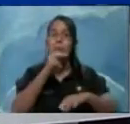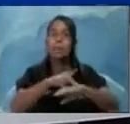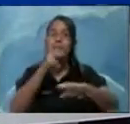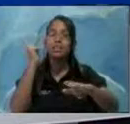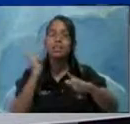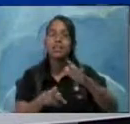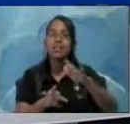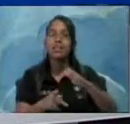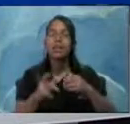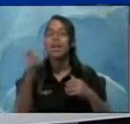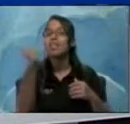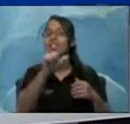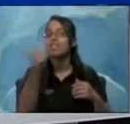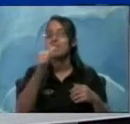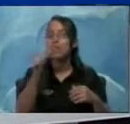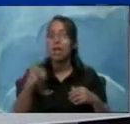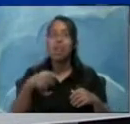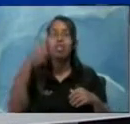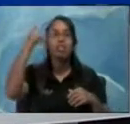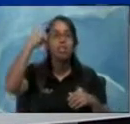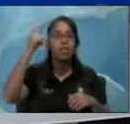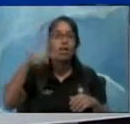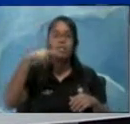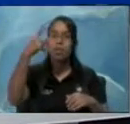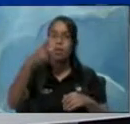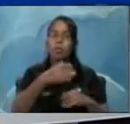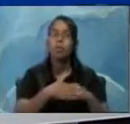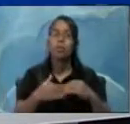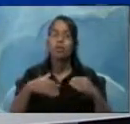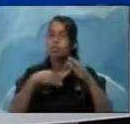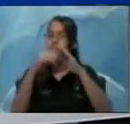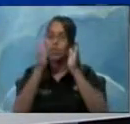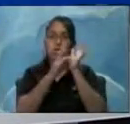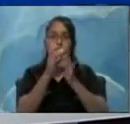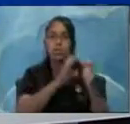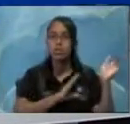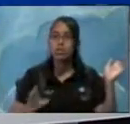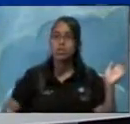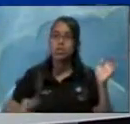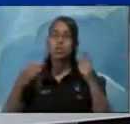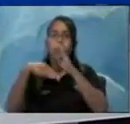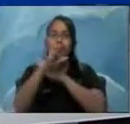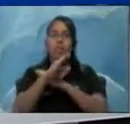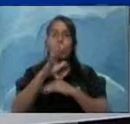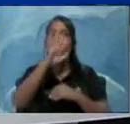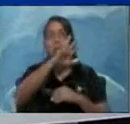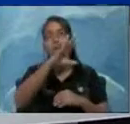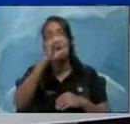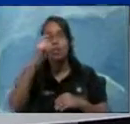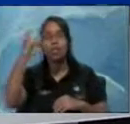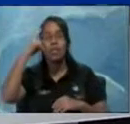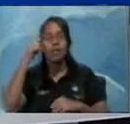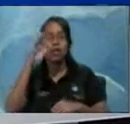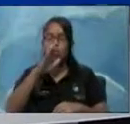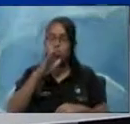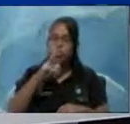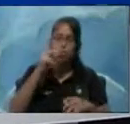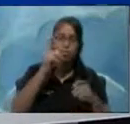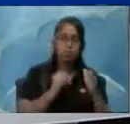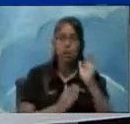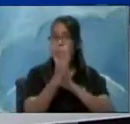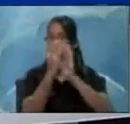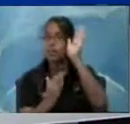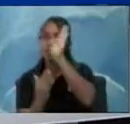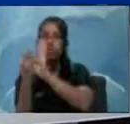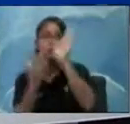10 días después de su Ascensión 40 días estuvo apareciéndose y 10